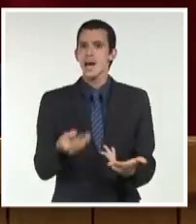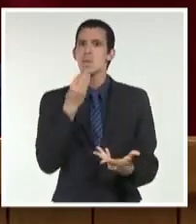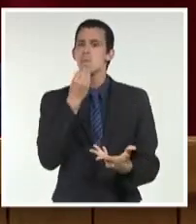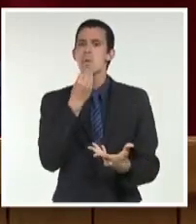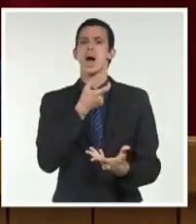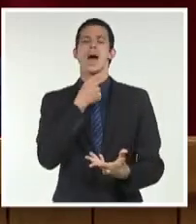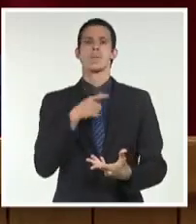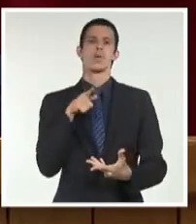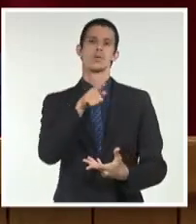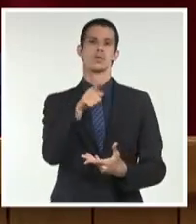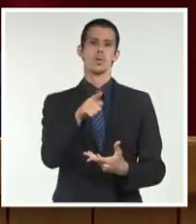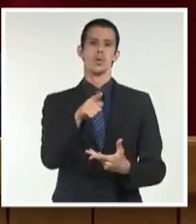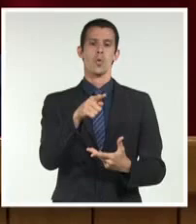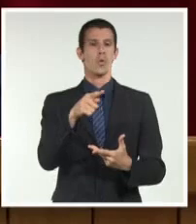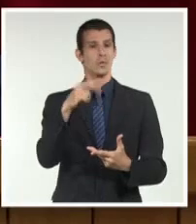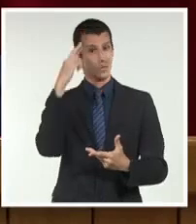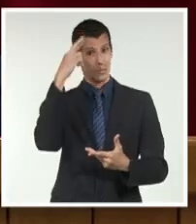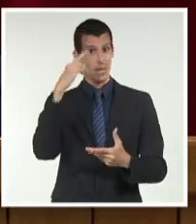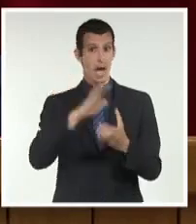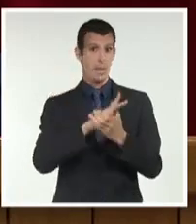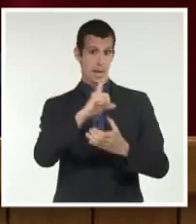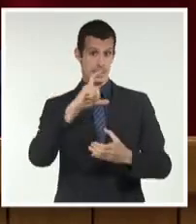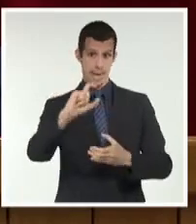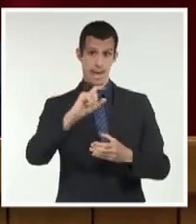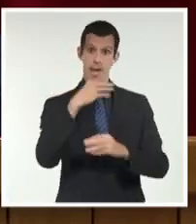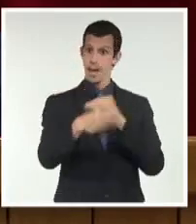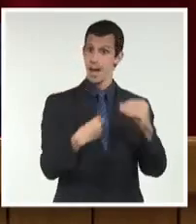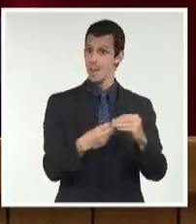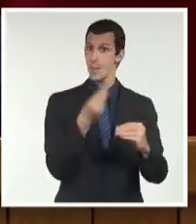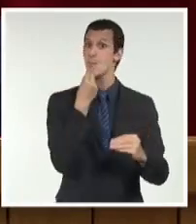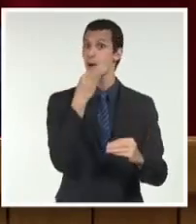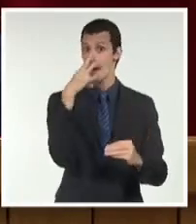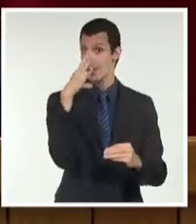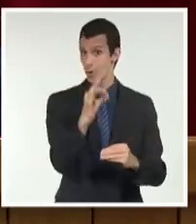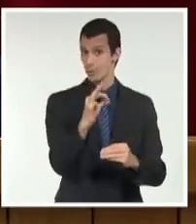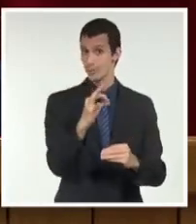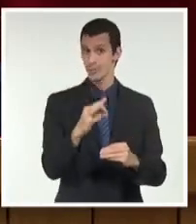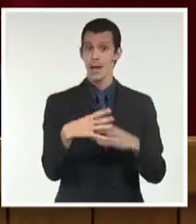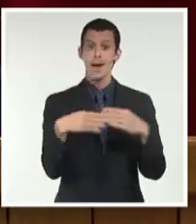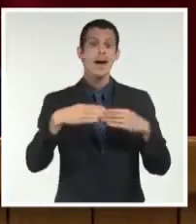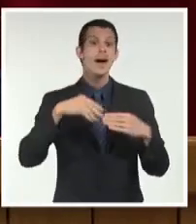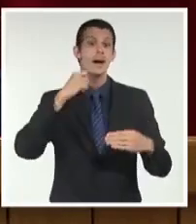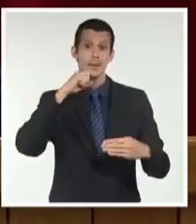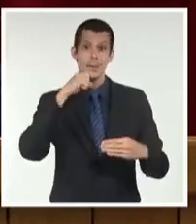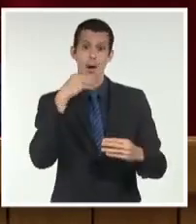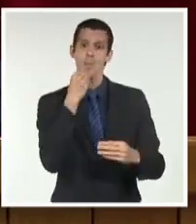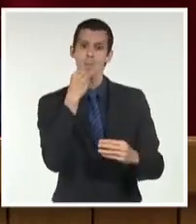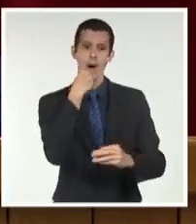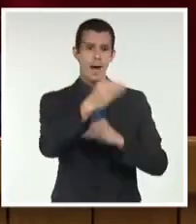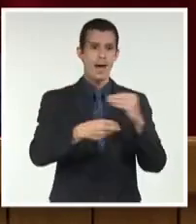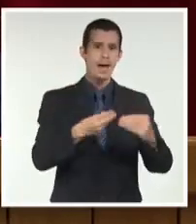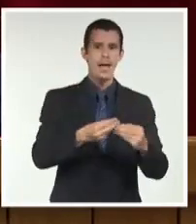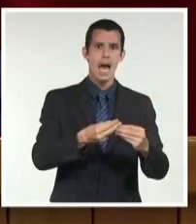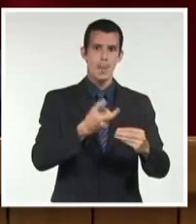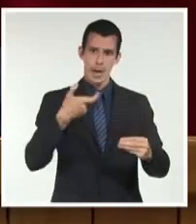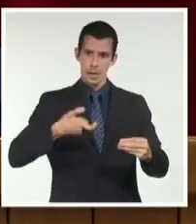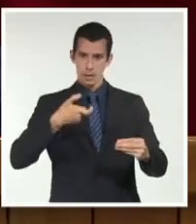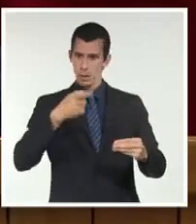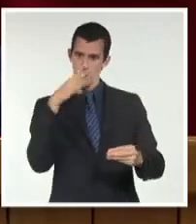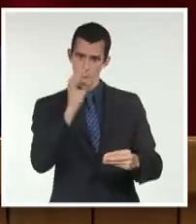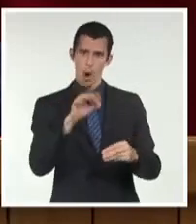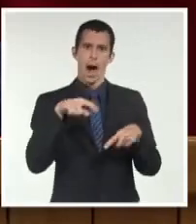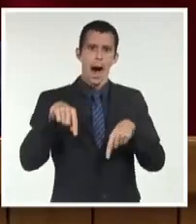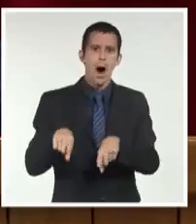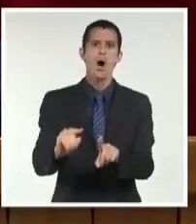dólar, con un tipo de cambio económicamente fundamentado, ampliar el esquema secundario de asignación de divisas para